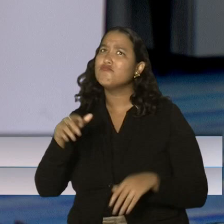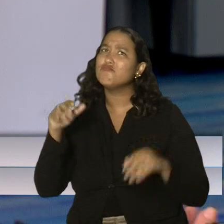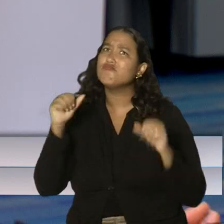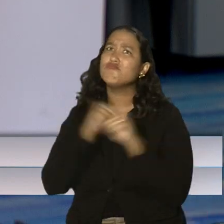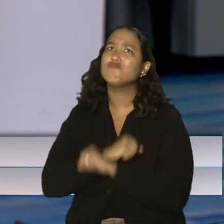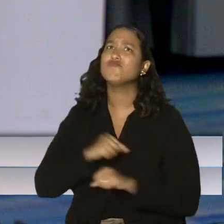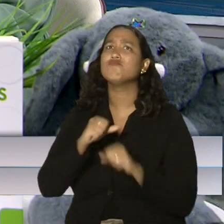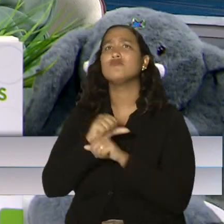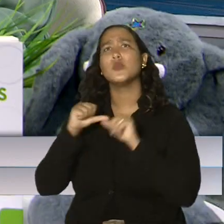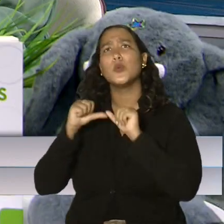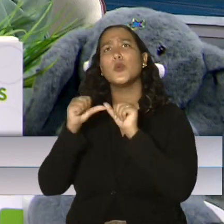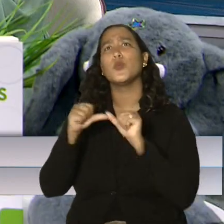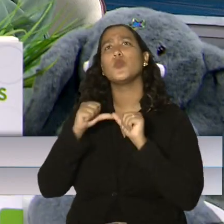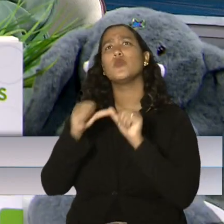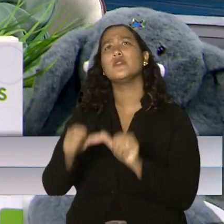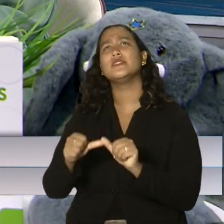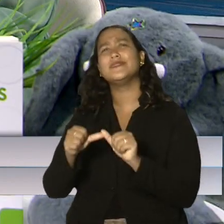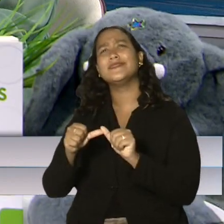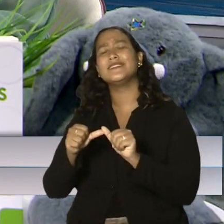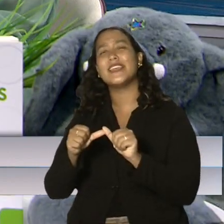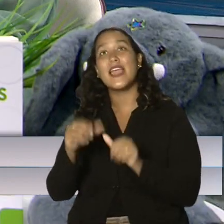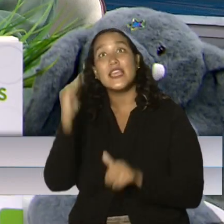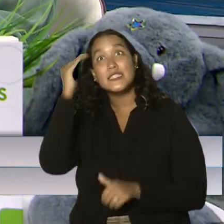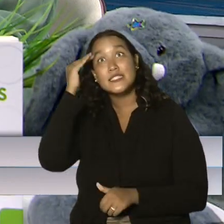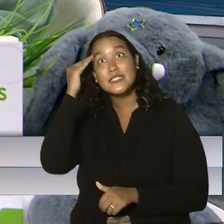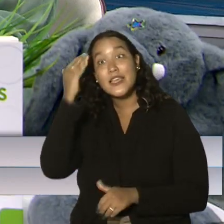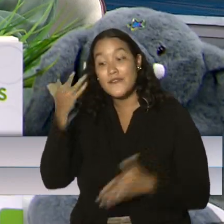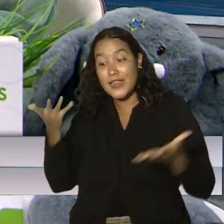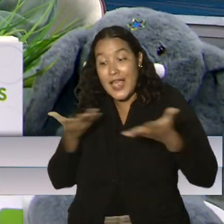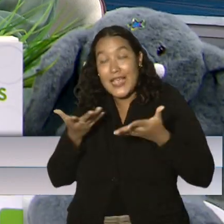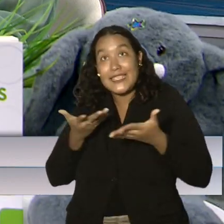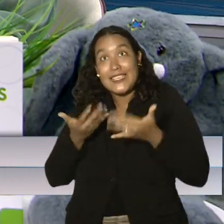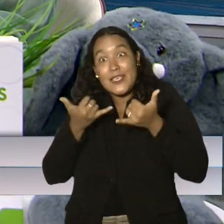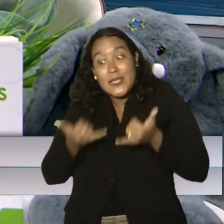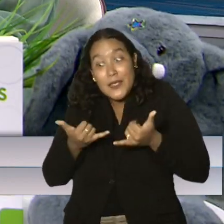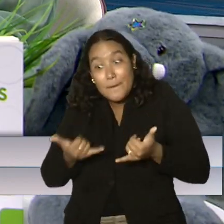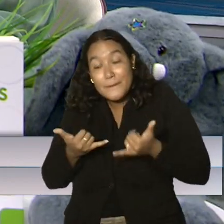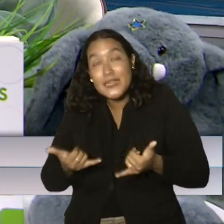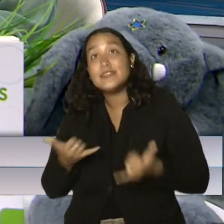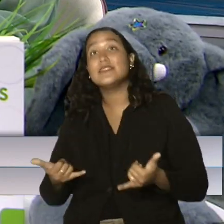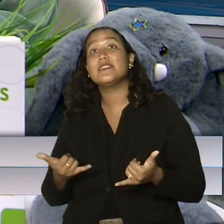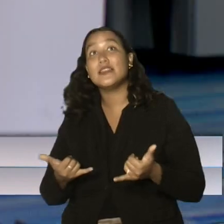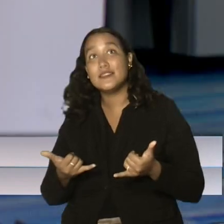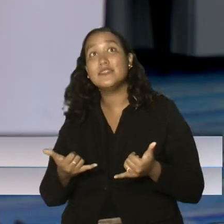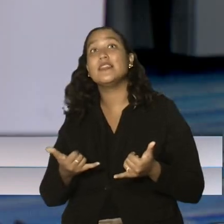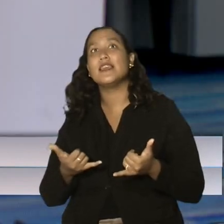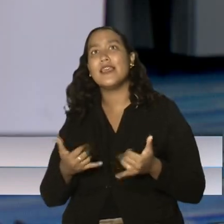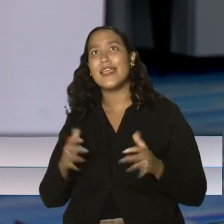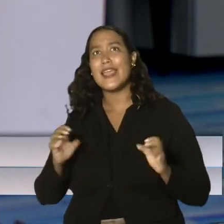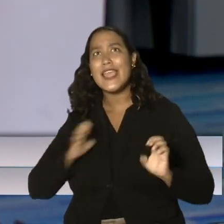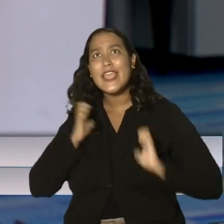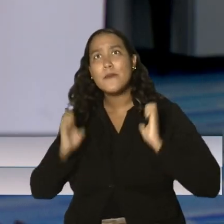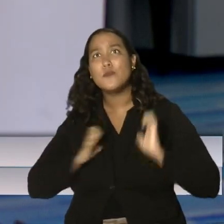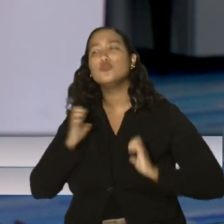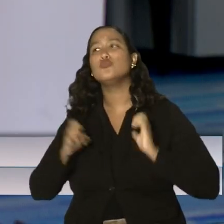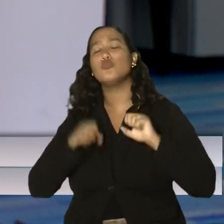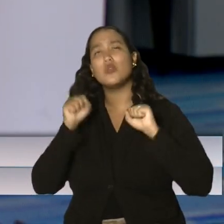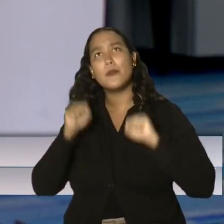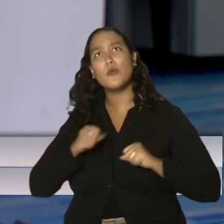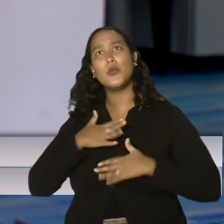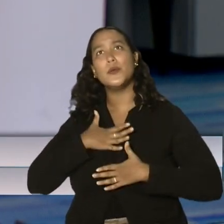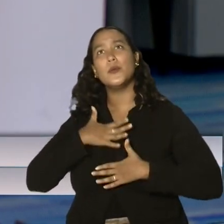aprender mindfulness estar aquí ahora el presente sí Exacto a canalizar las emociones de forma correcta a través de la